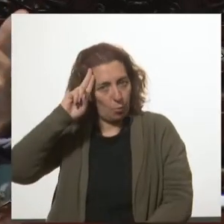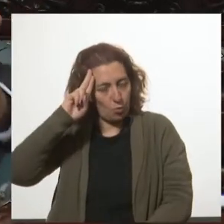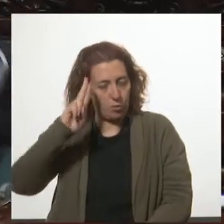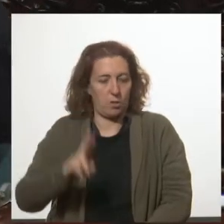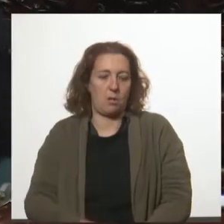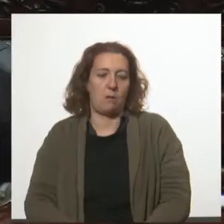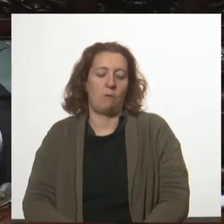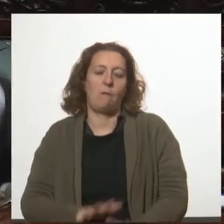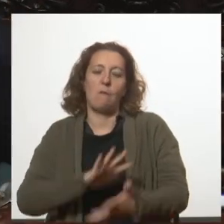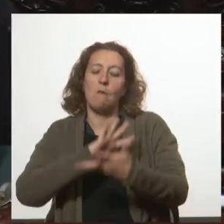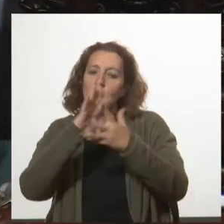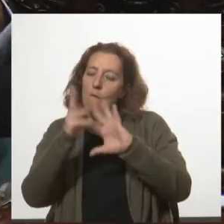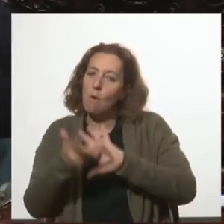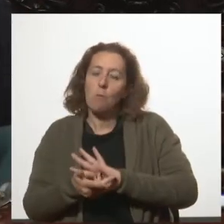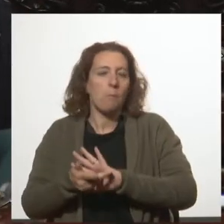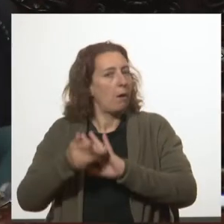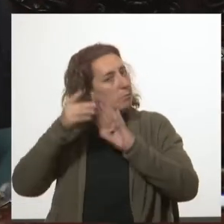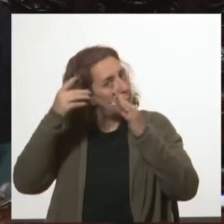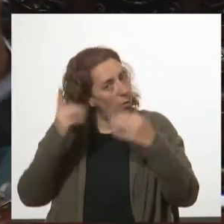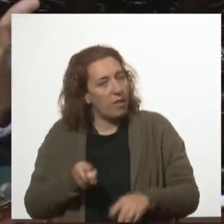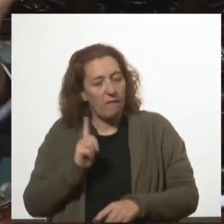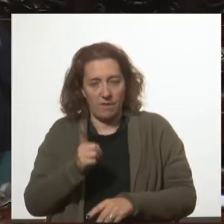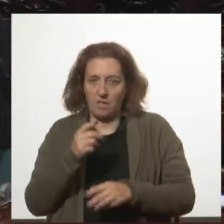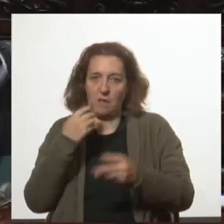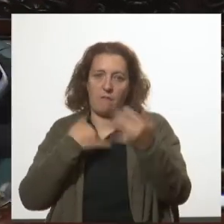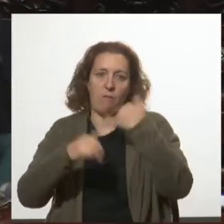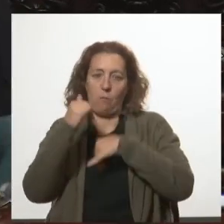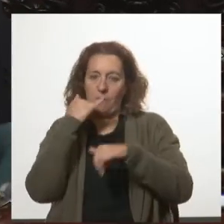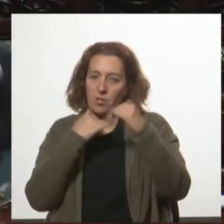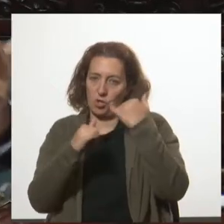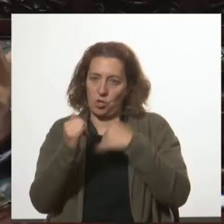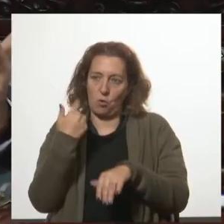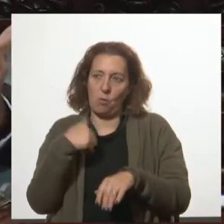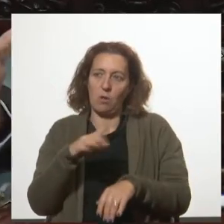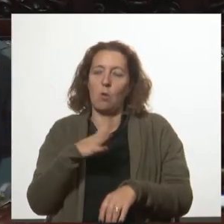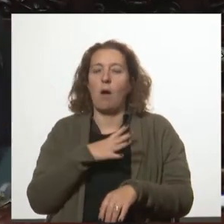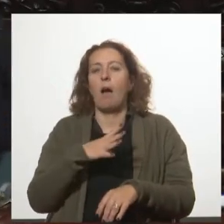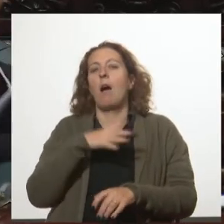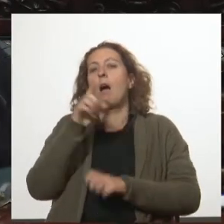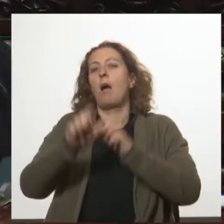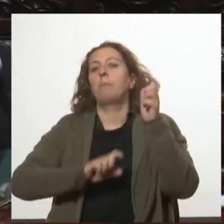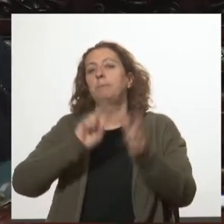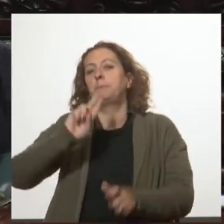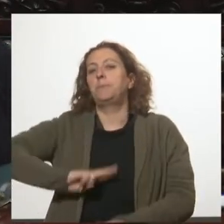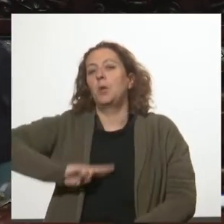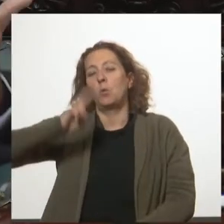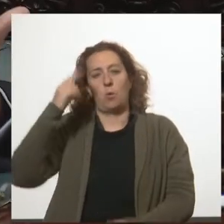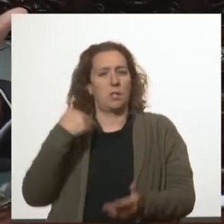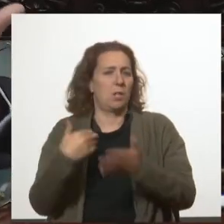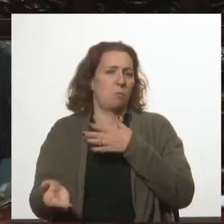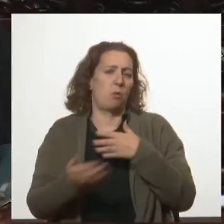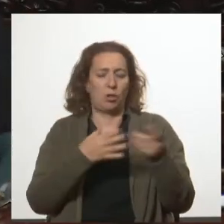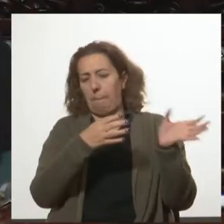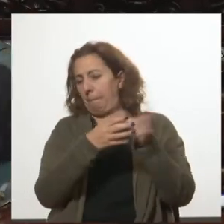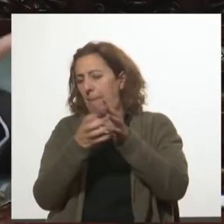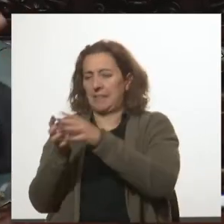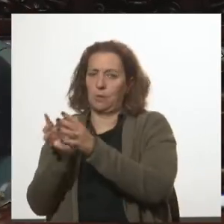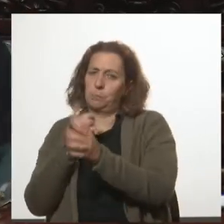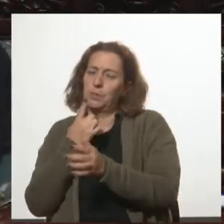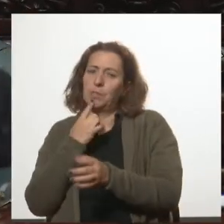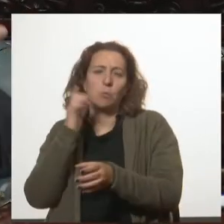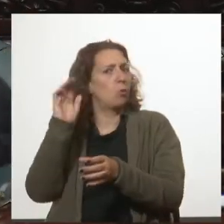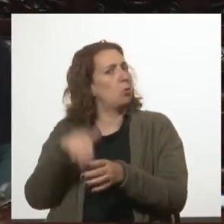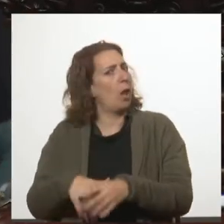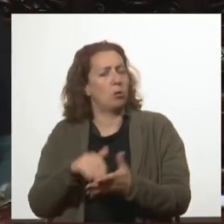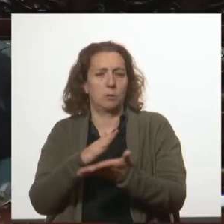en forma cómo se tienen que manejar la información cuando hay compatriotas no importa de qué partido son involucrados